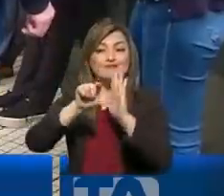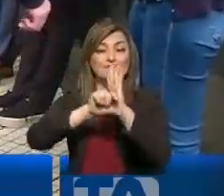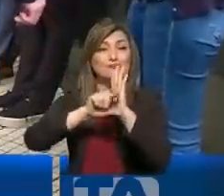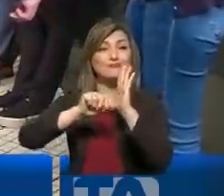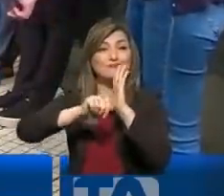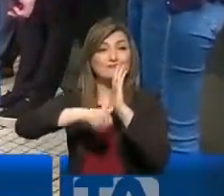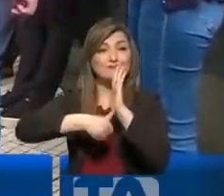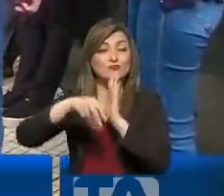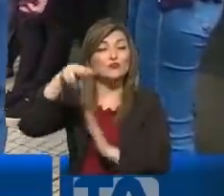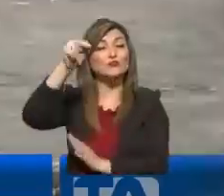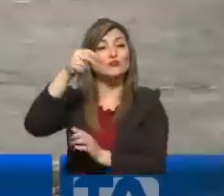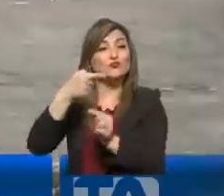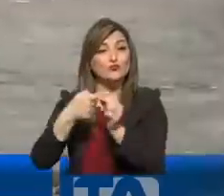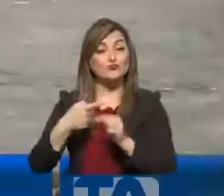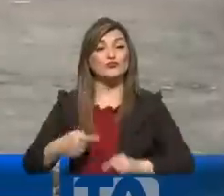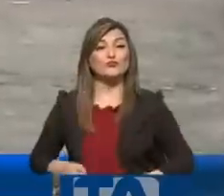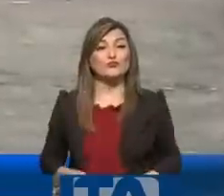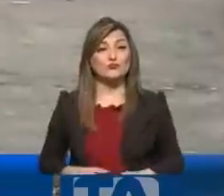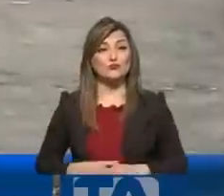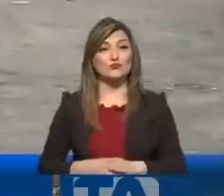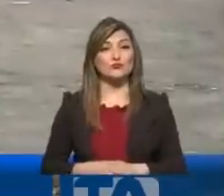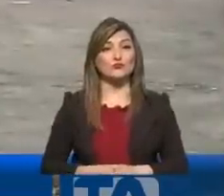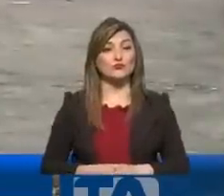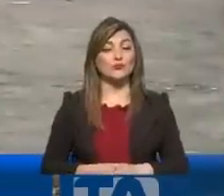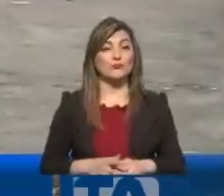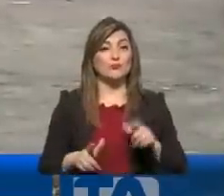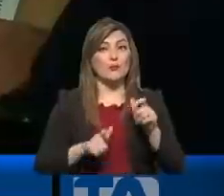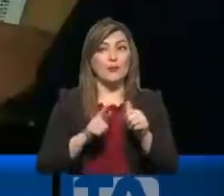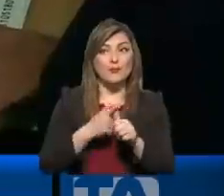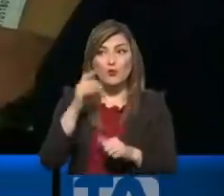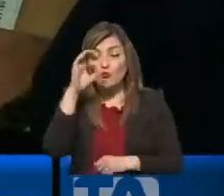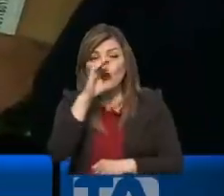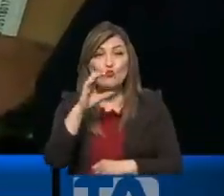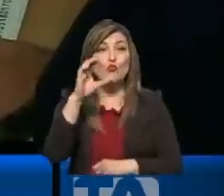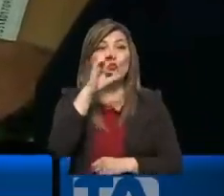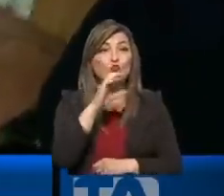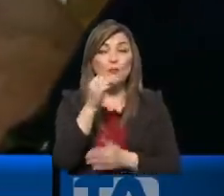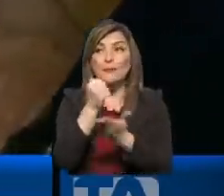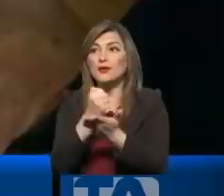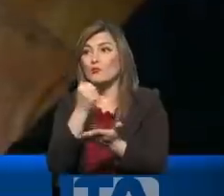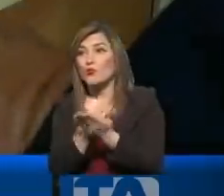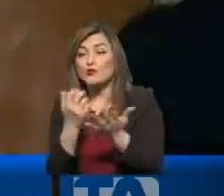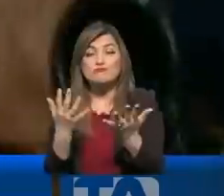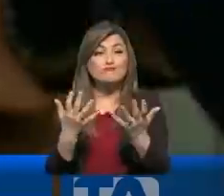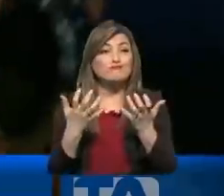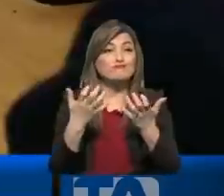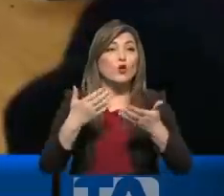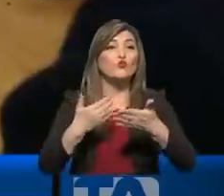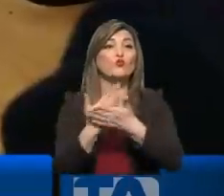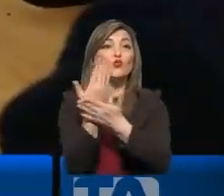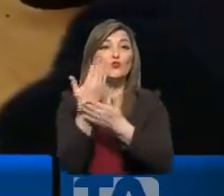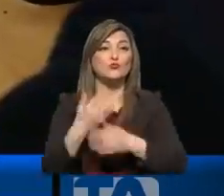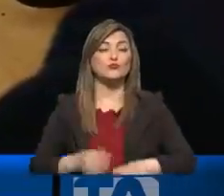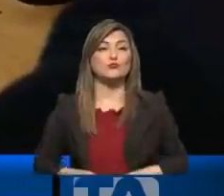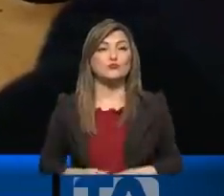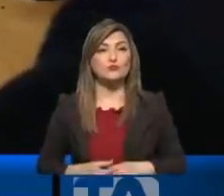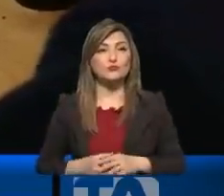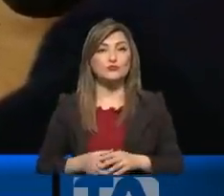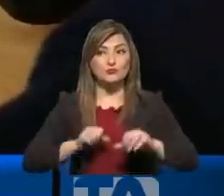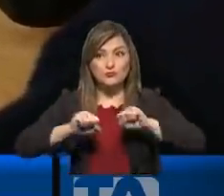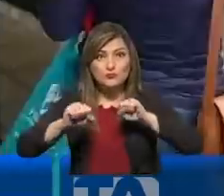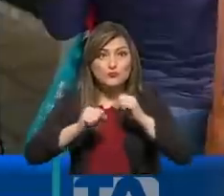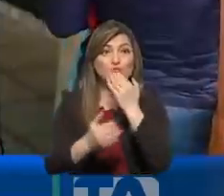registro civil en el norte de Quito. Son personas que buscan por primera vez obtener su pasaporte o renovarlo. Y aunque se trata de un